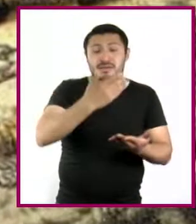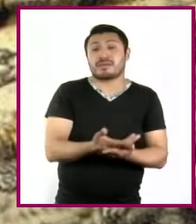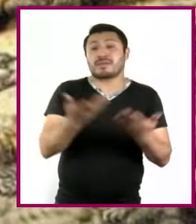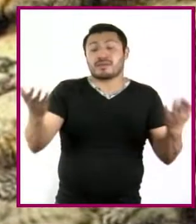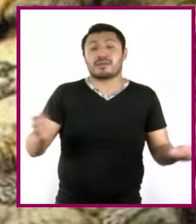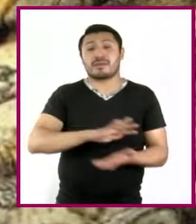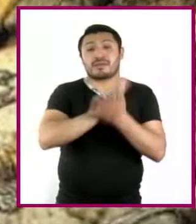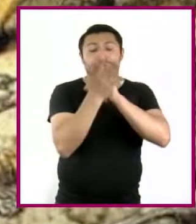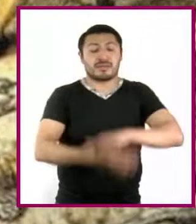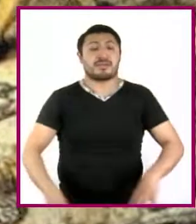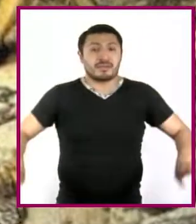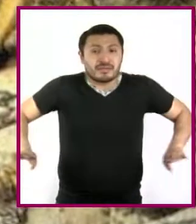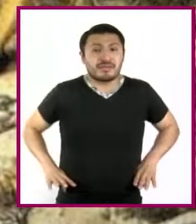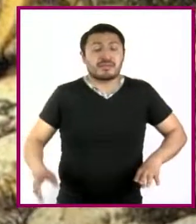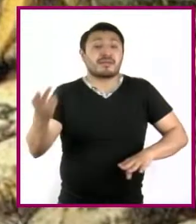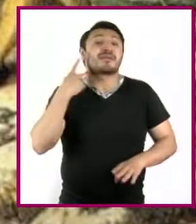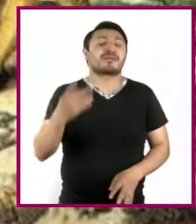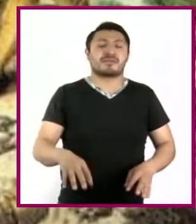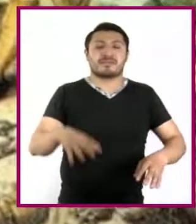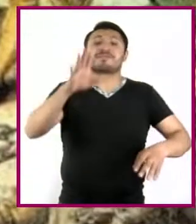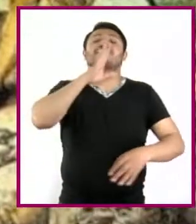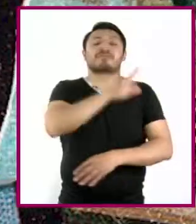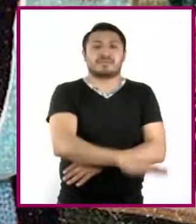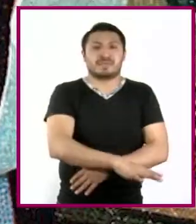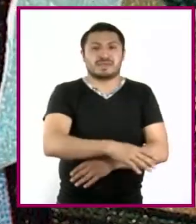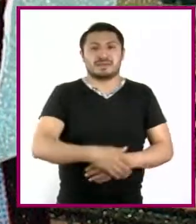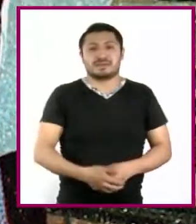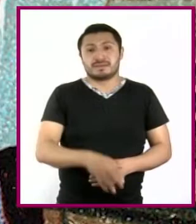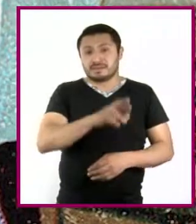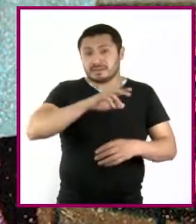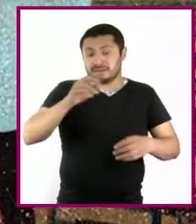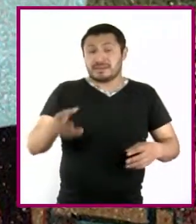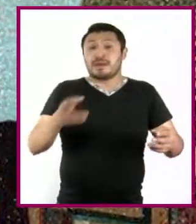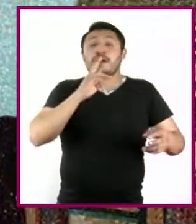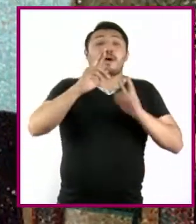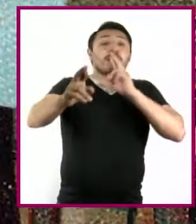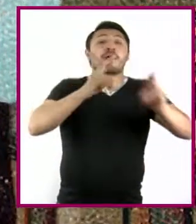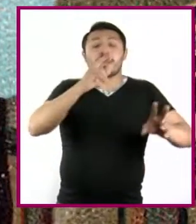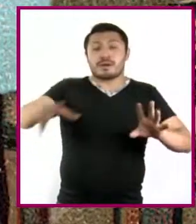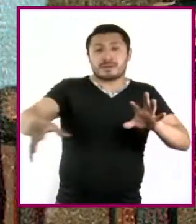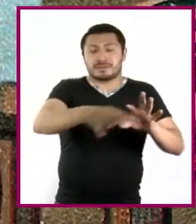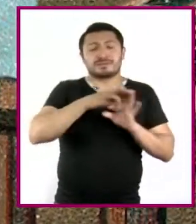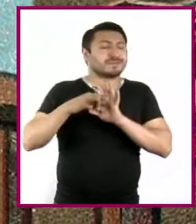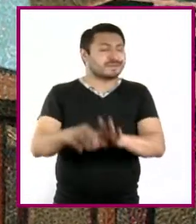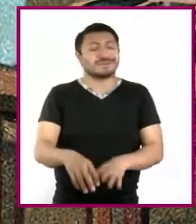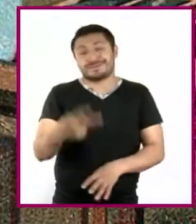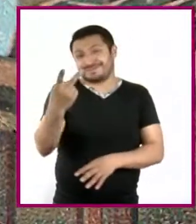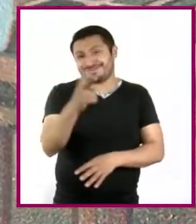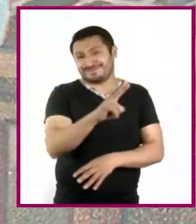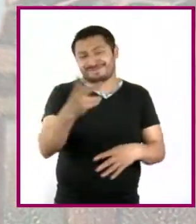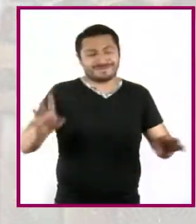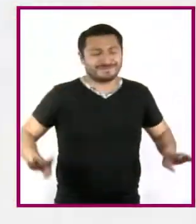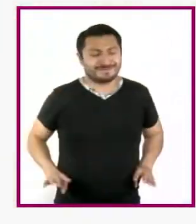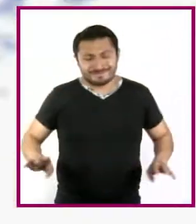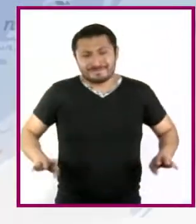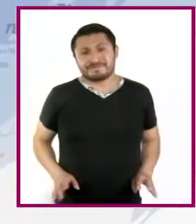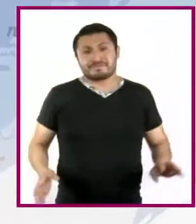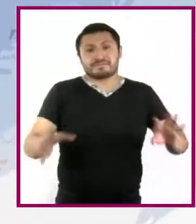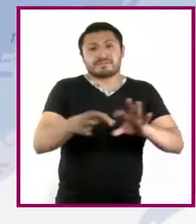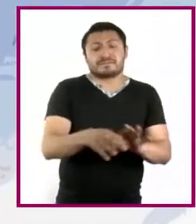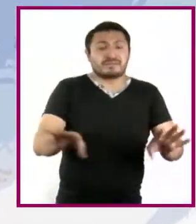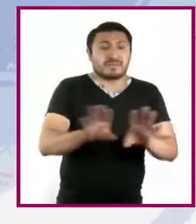una actitud políticamente incorrecta. El resultado combinado de estos dos factores ha sido